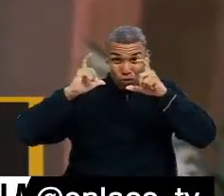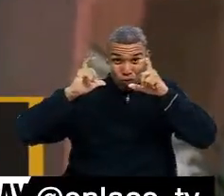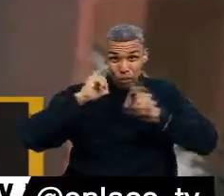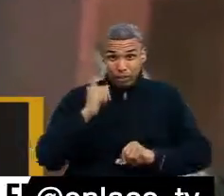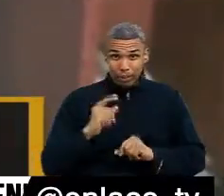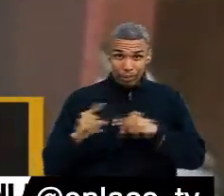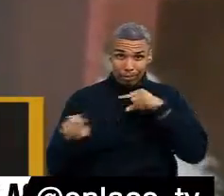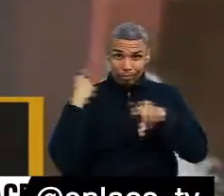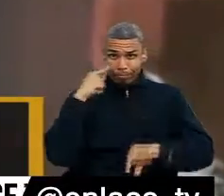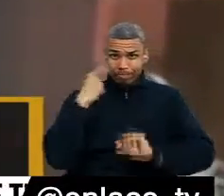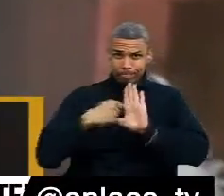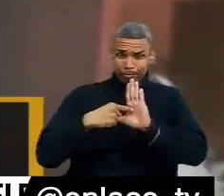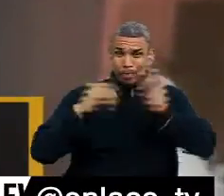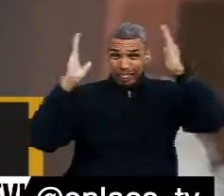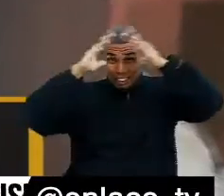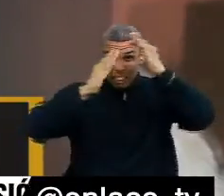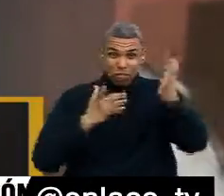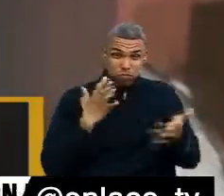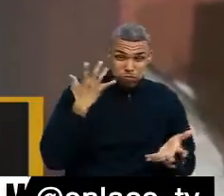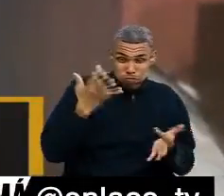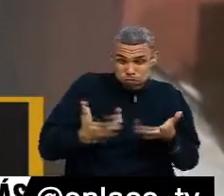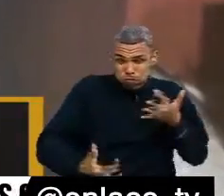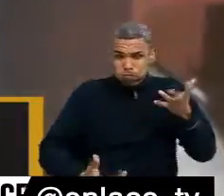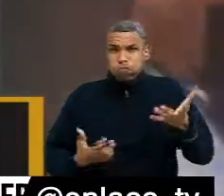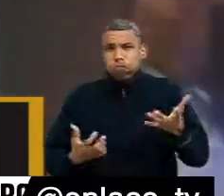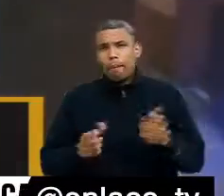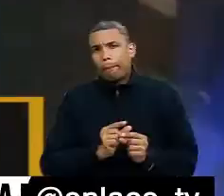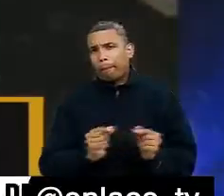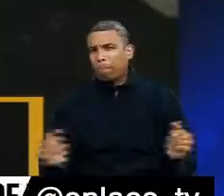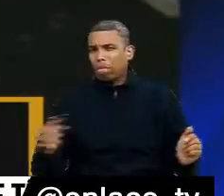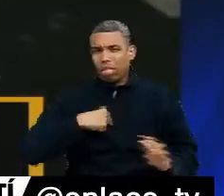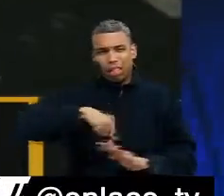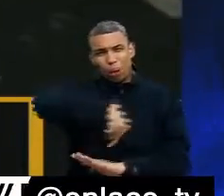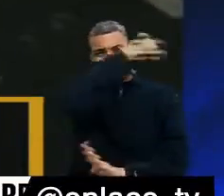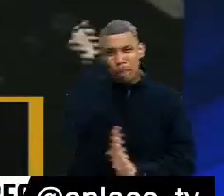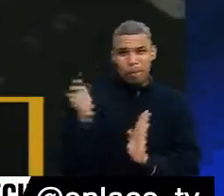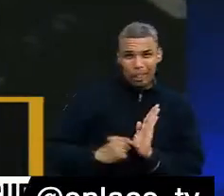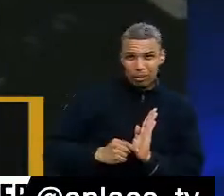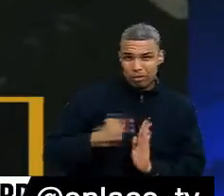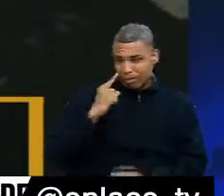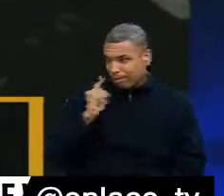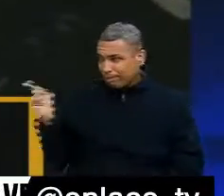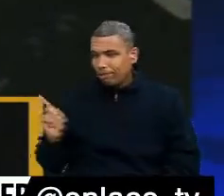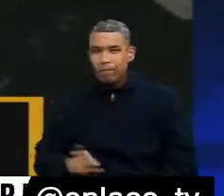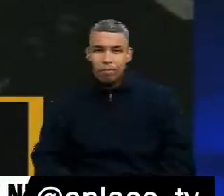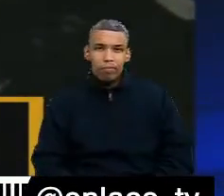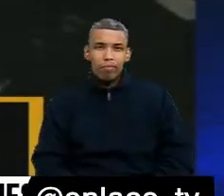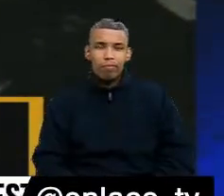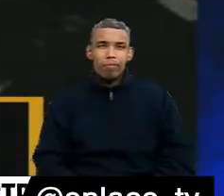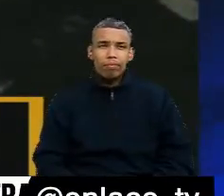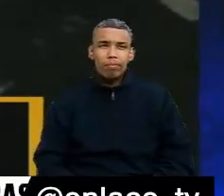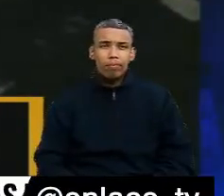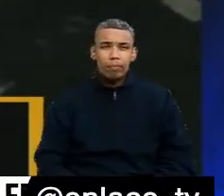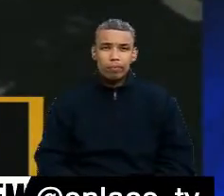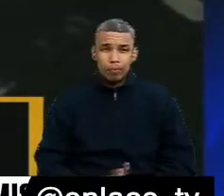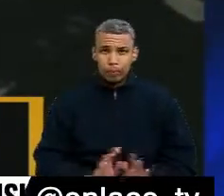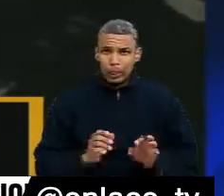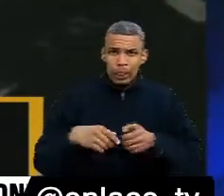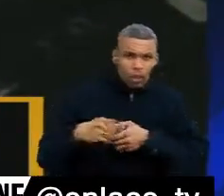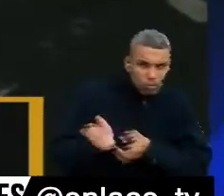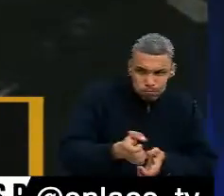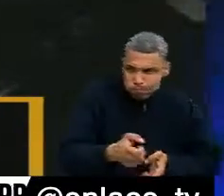en evidencia el estado en el que quedaron algunos espacios de la vivienda, literalmente destruidos por cuenta del incendio. Bomberos Voluntarios acudió